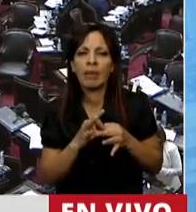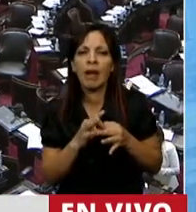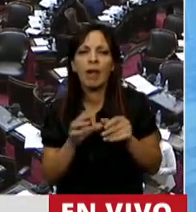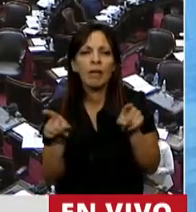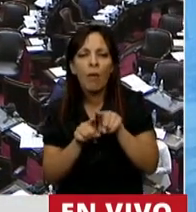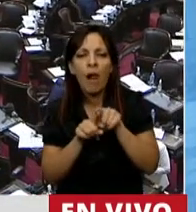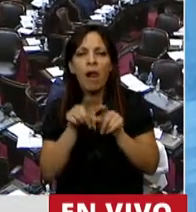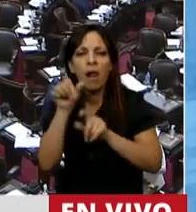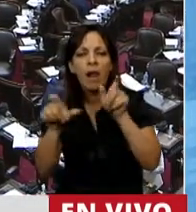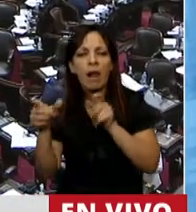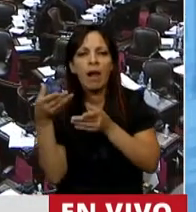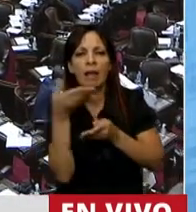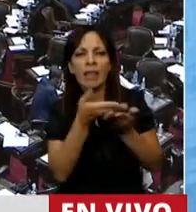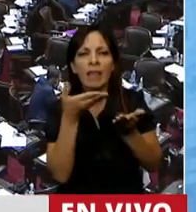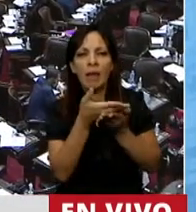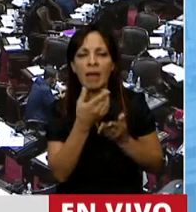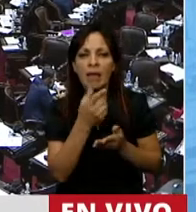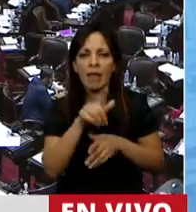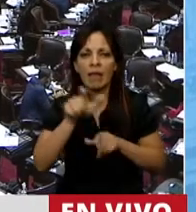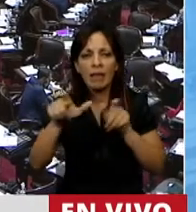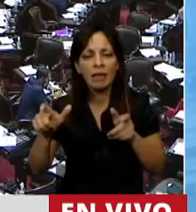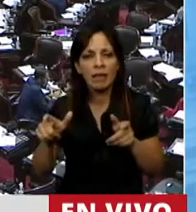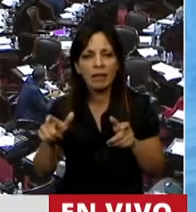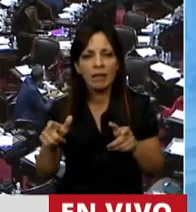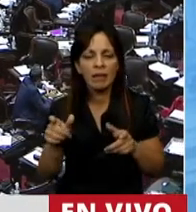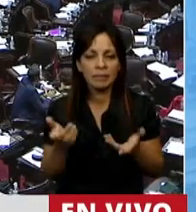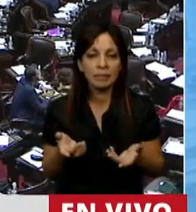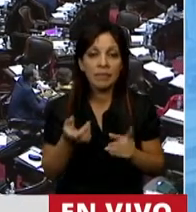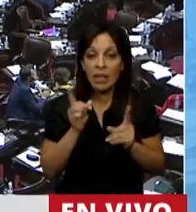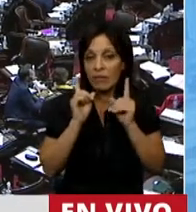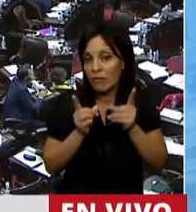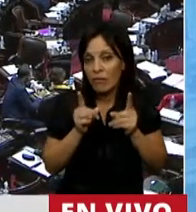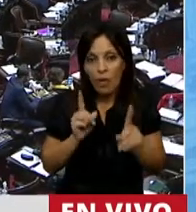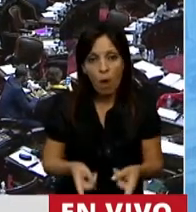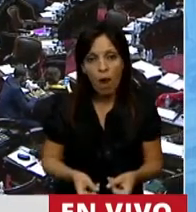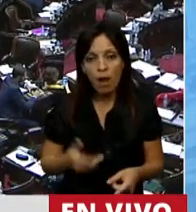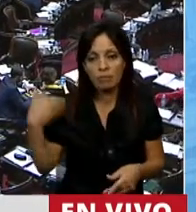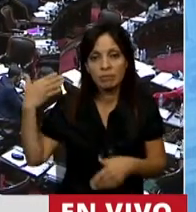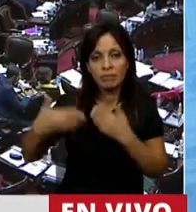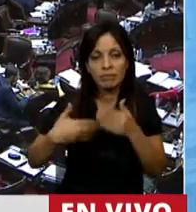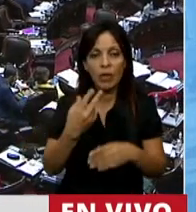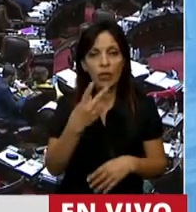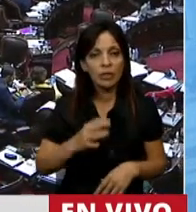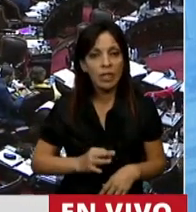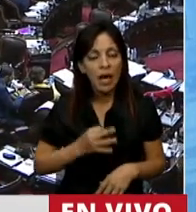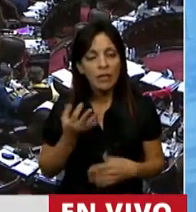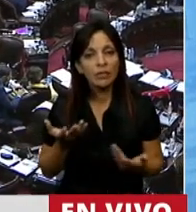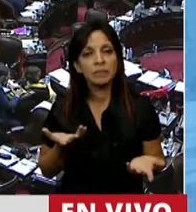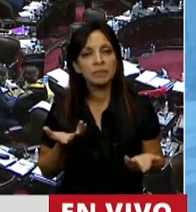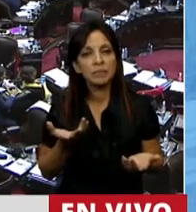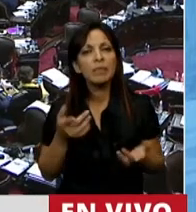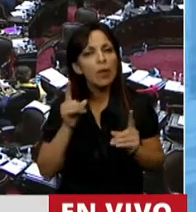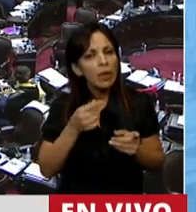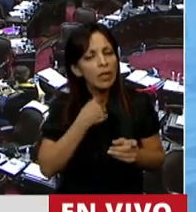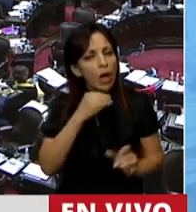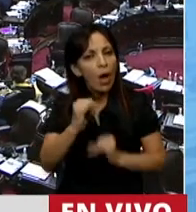pueblo. Y acá estamos, después de 2 años, pero me parece justo aclarar